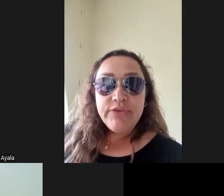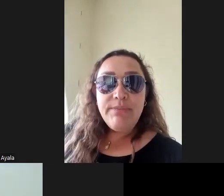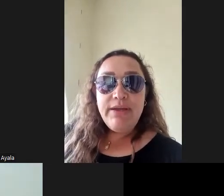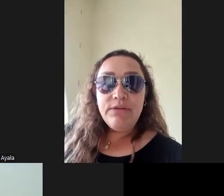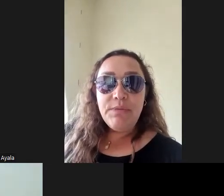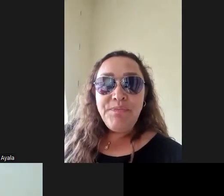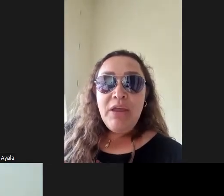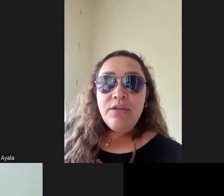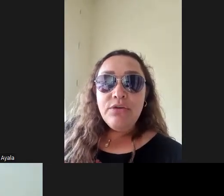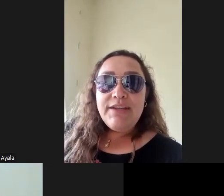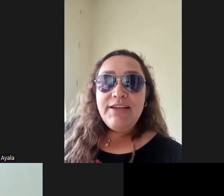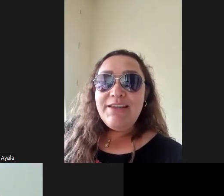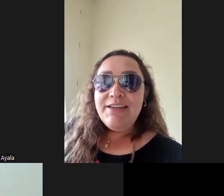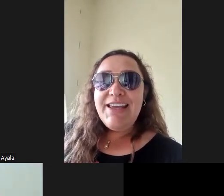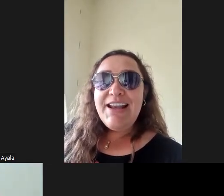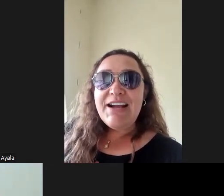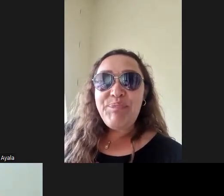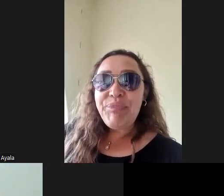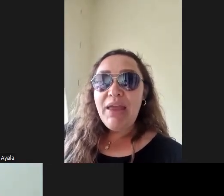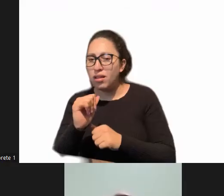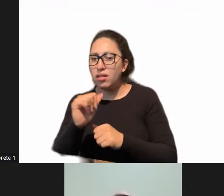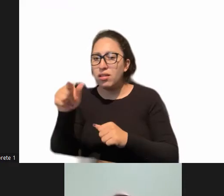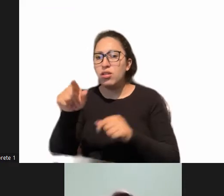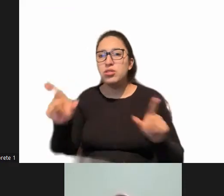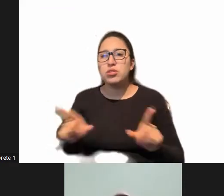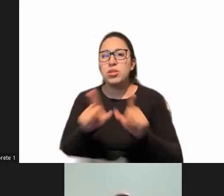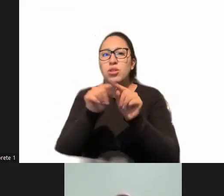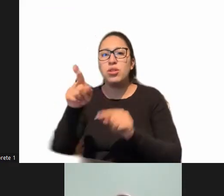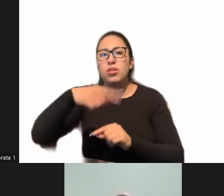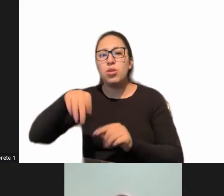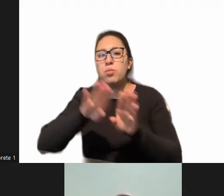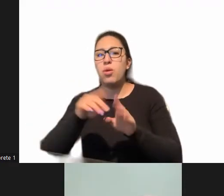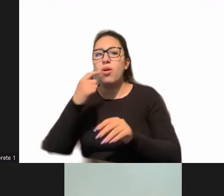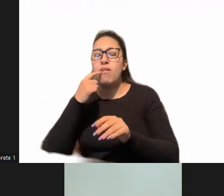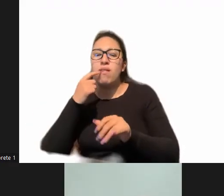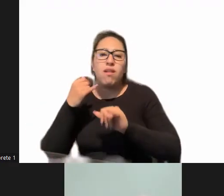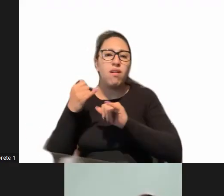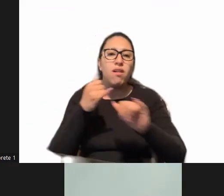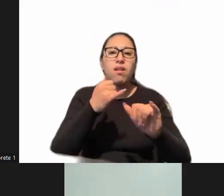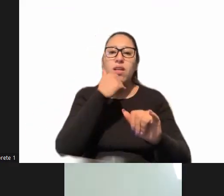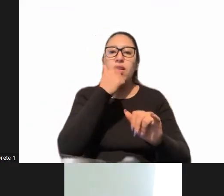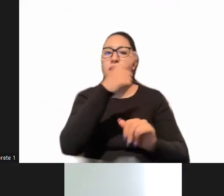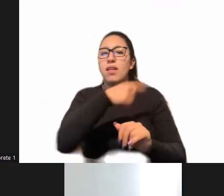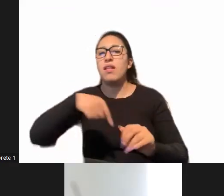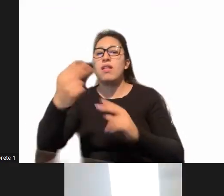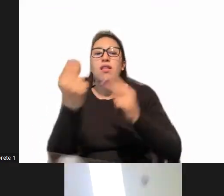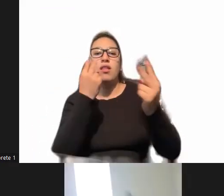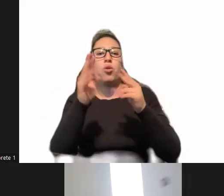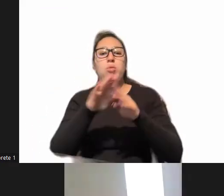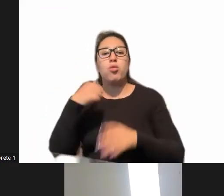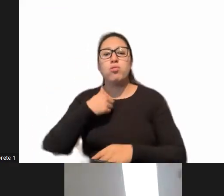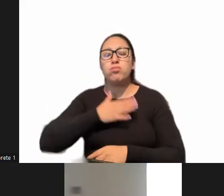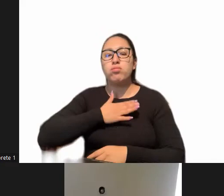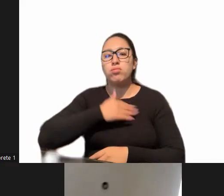mayor fundamento, donde quiera él ser el protagonista de cada uno de ellos y